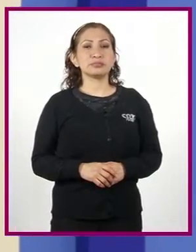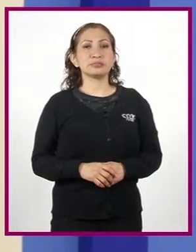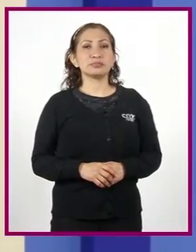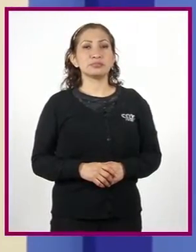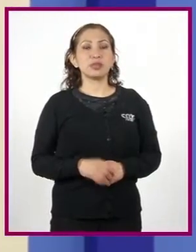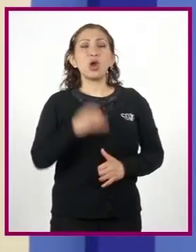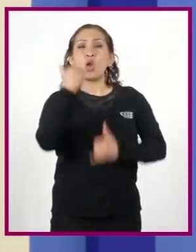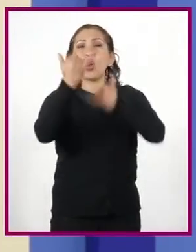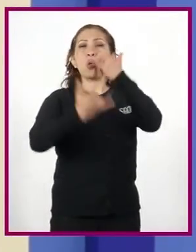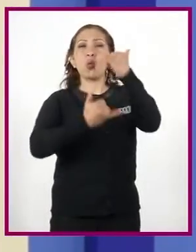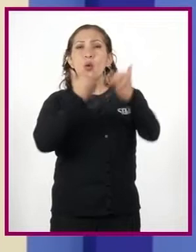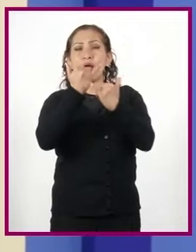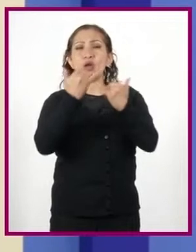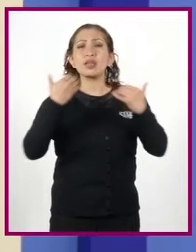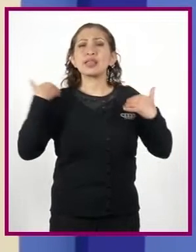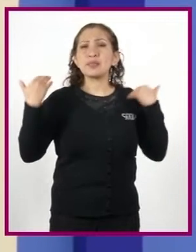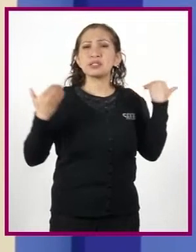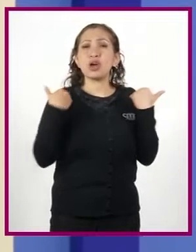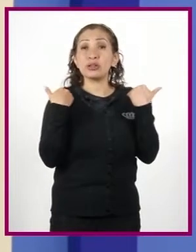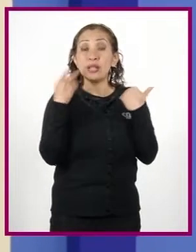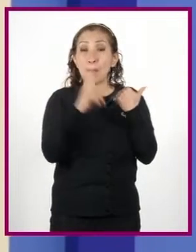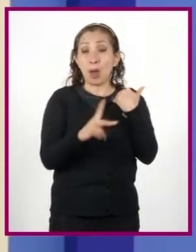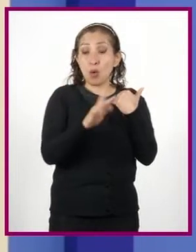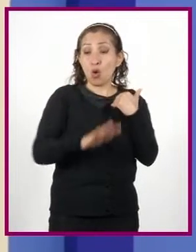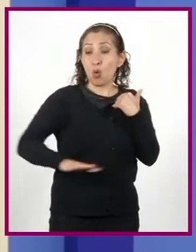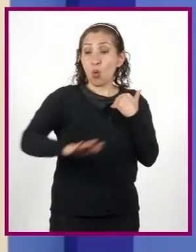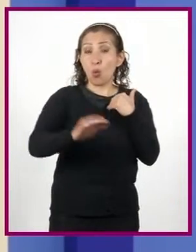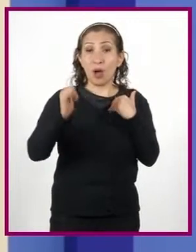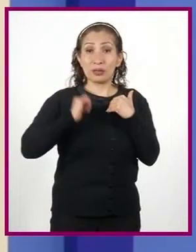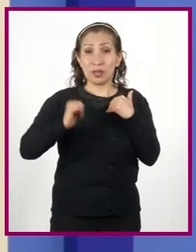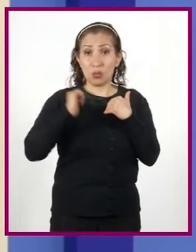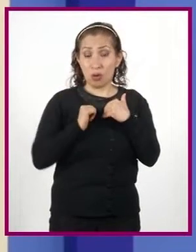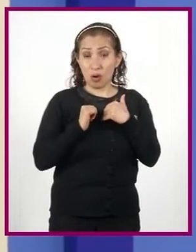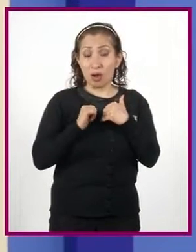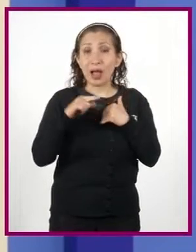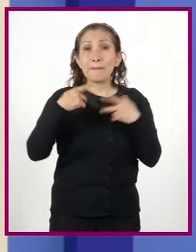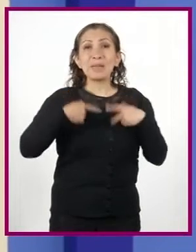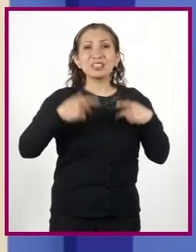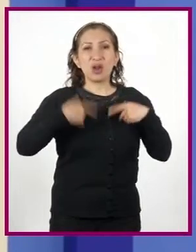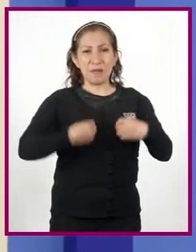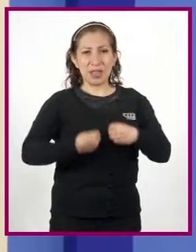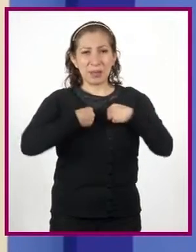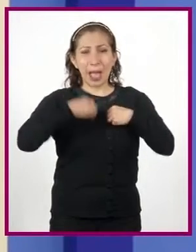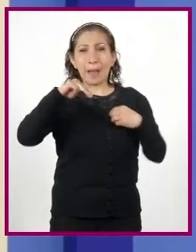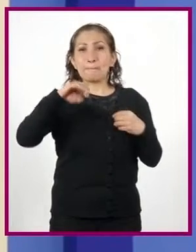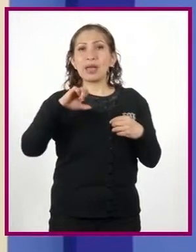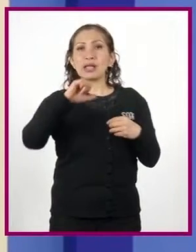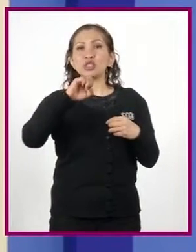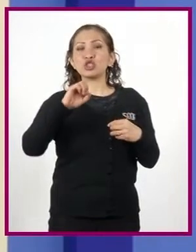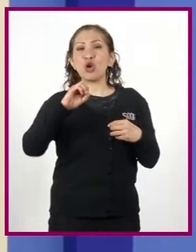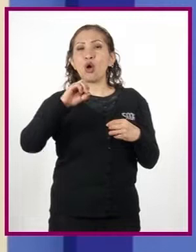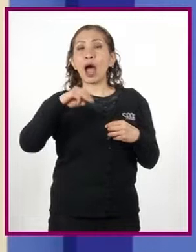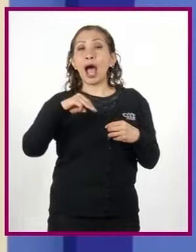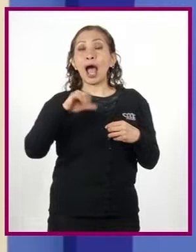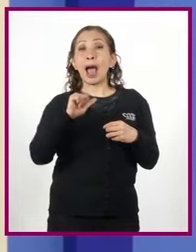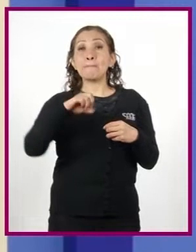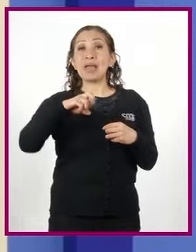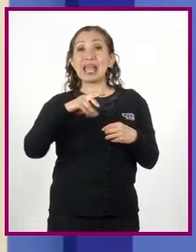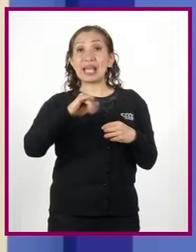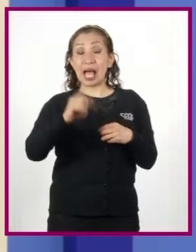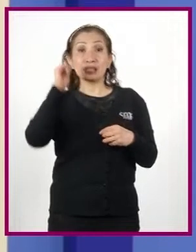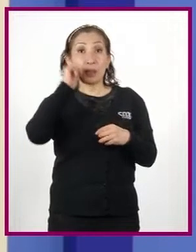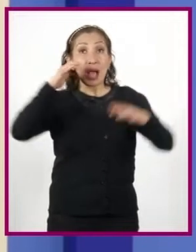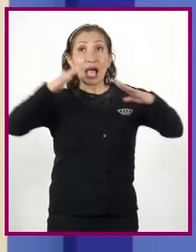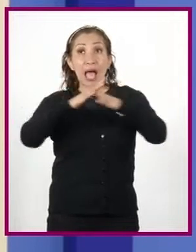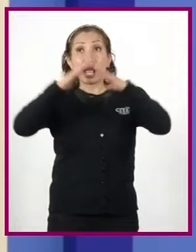Juegos y diversiones del pueblo prehispánico. Los pobladores de la región de Mesoamérica no siempre estaban en guerras, viendo